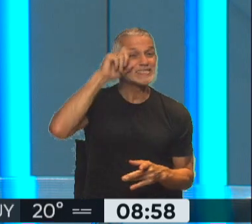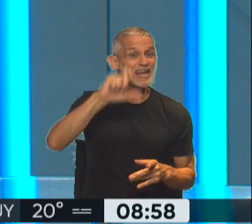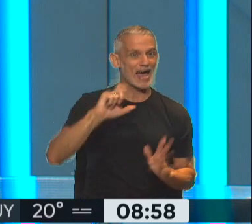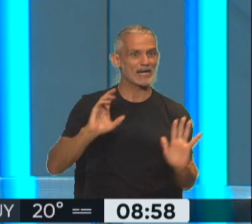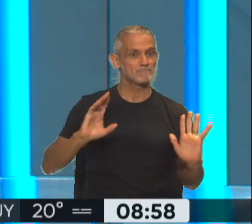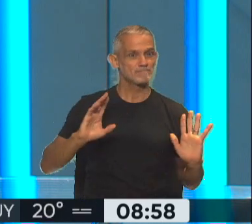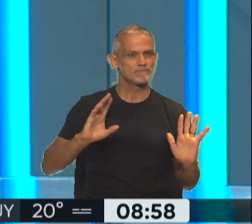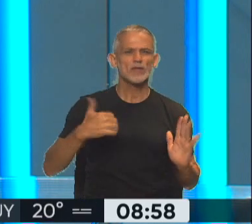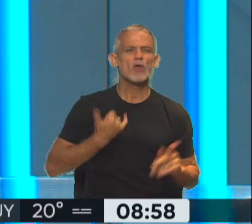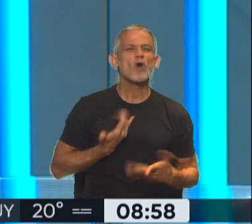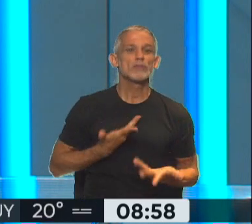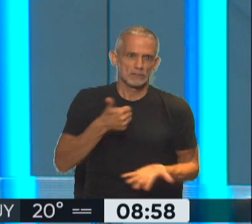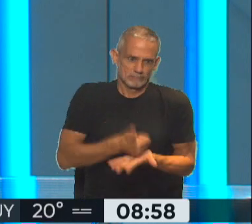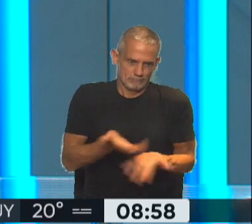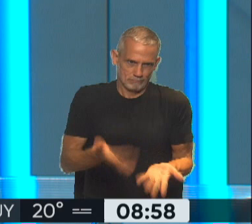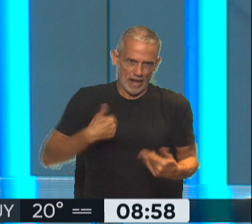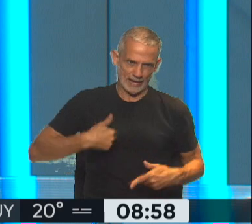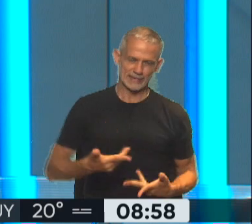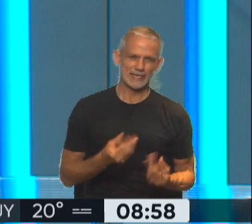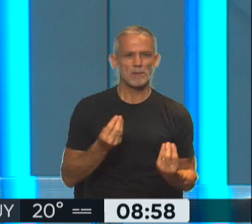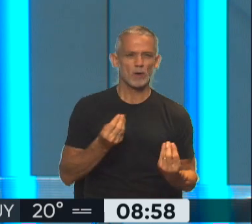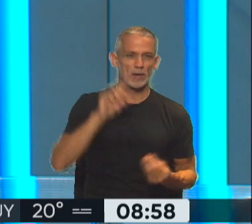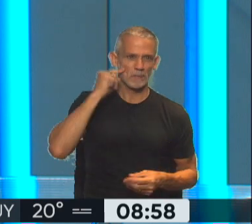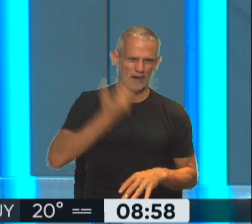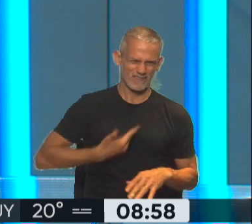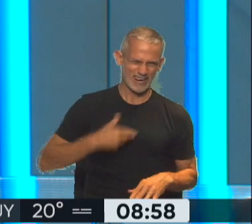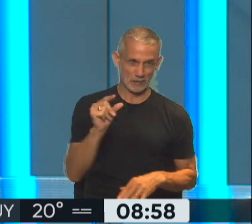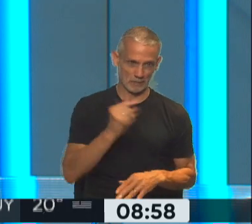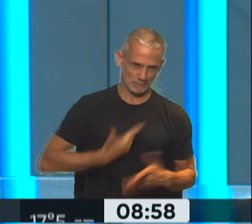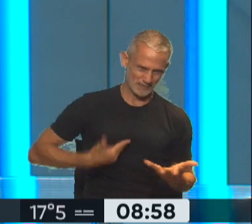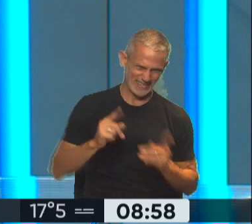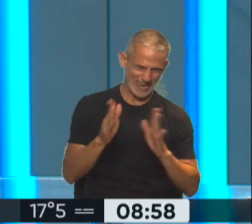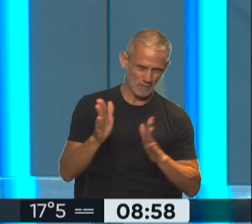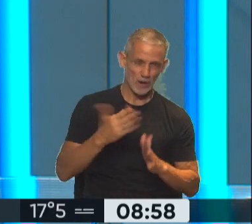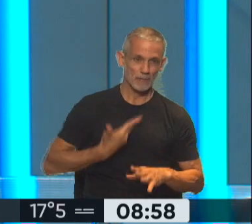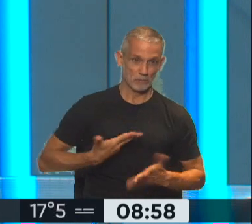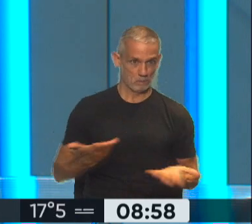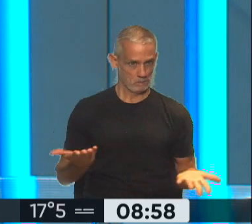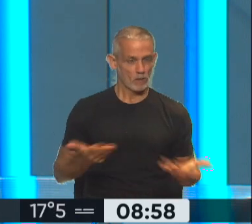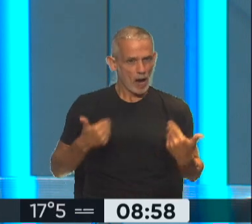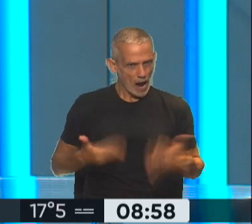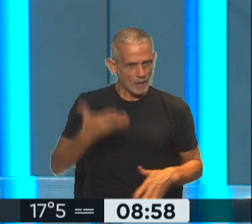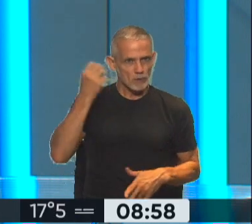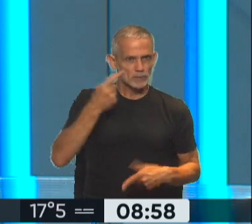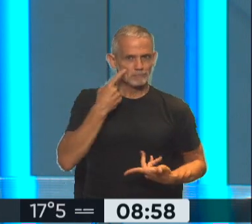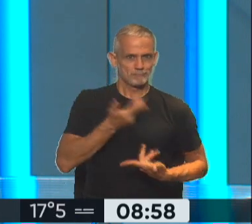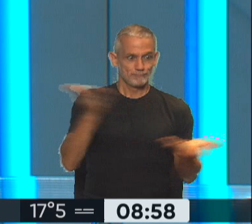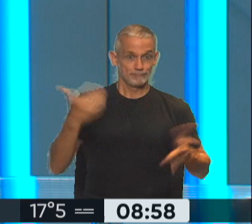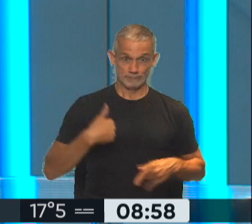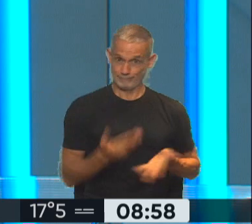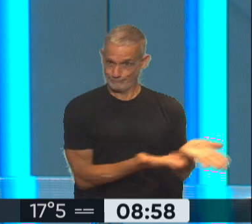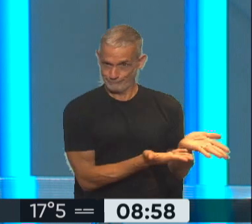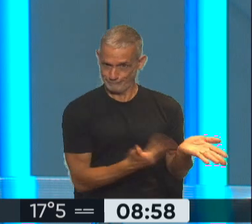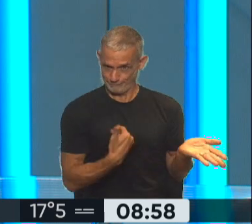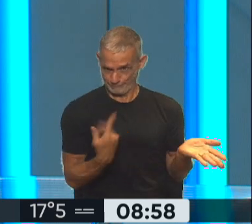ahora se hace en la Argentina a propósito de la presidencia Pro tempore Alberto Fernández es una gran oportunidad para exhibirse no para dar cuenta